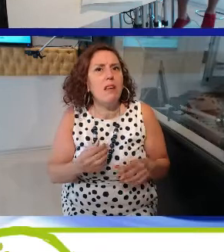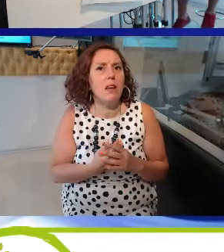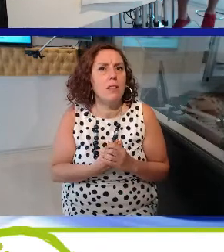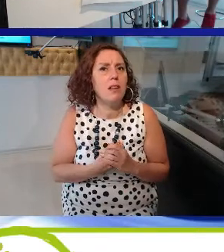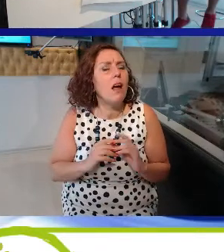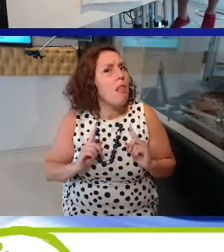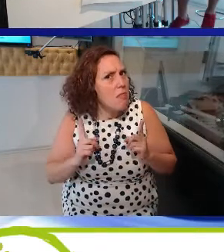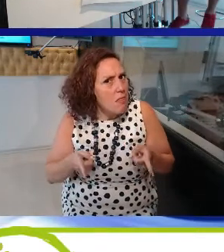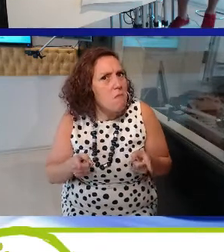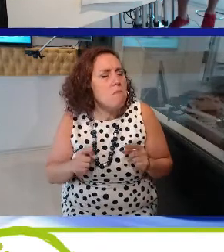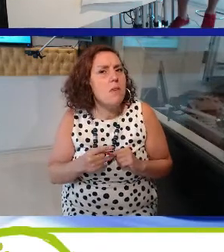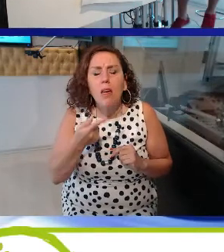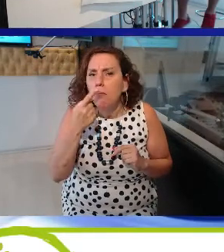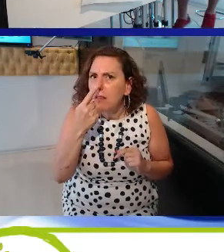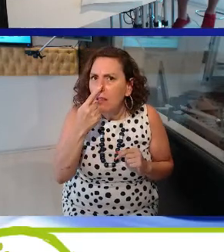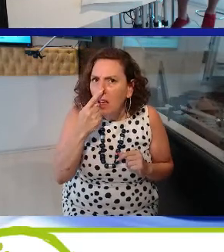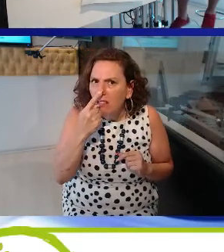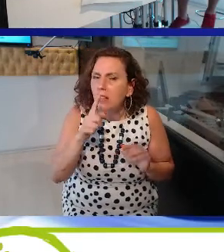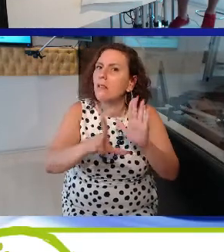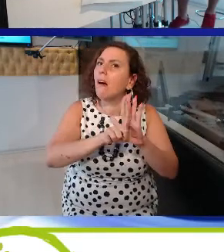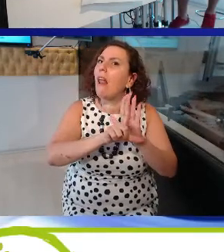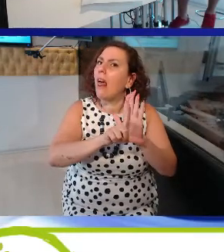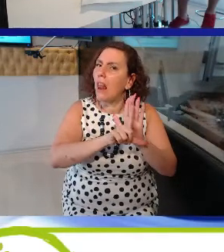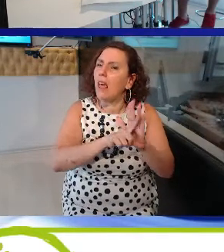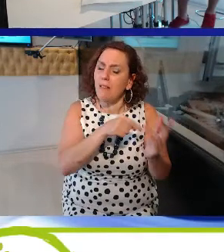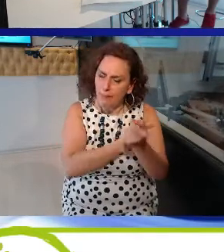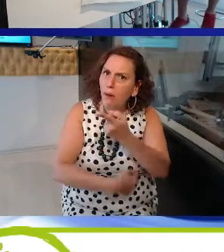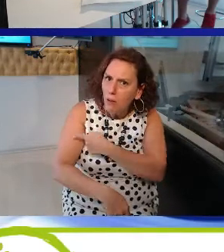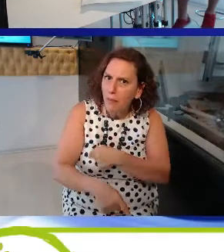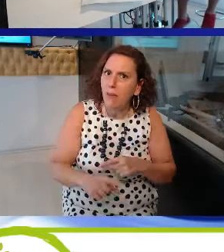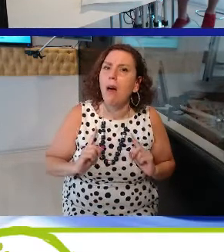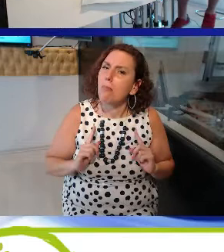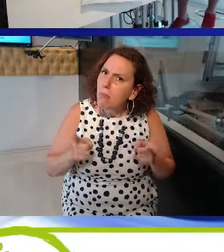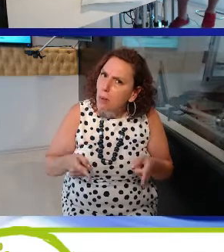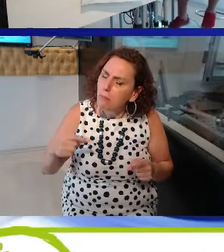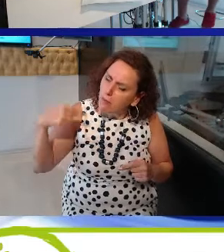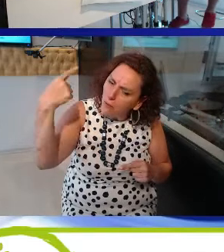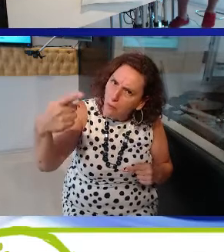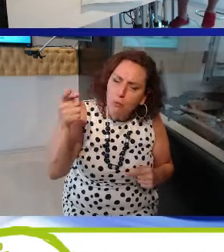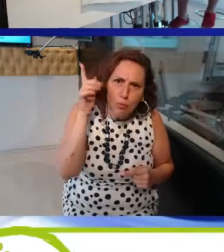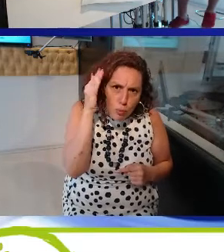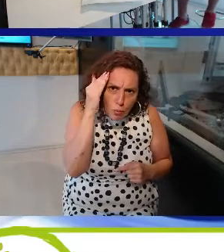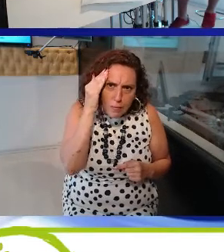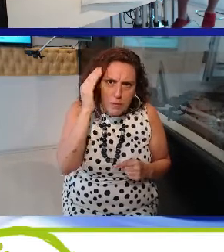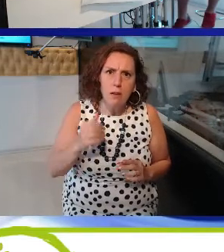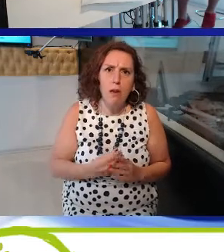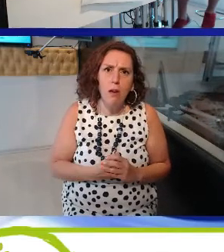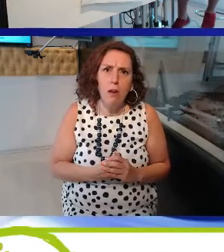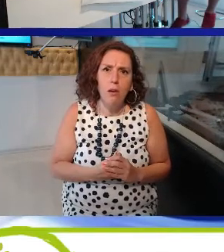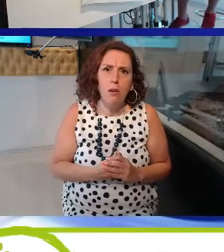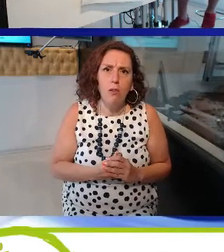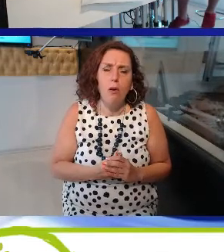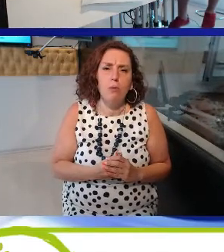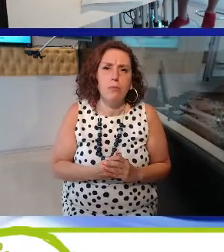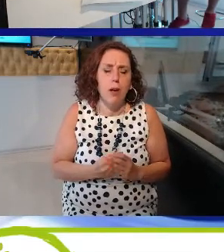interesa mucho el aspecto judicial. Ajá. Así que también a futuro tengo pensado andar por esos